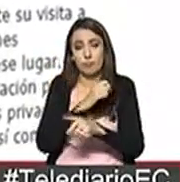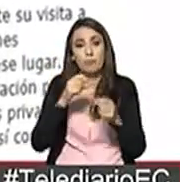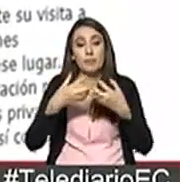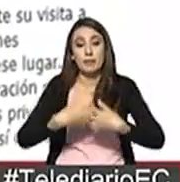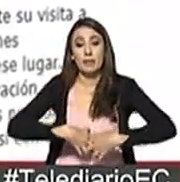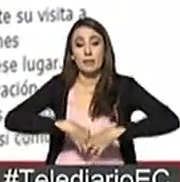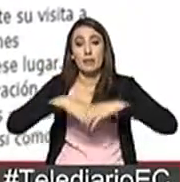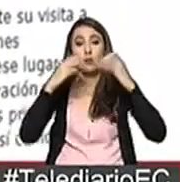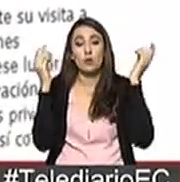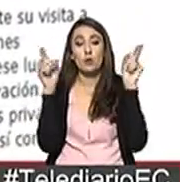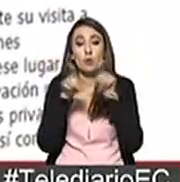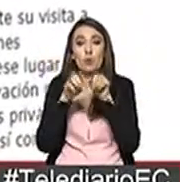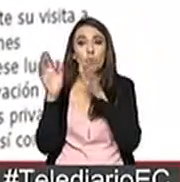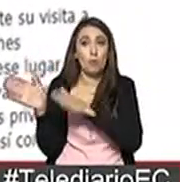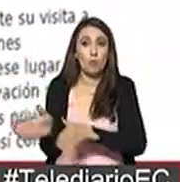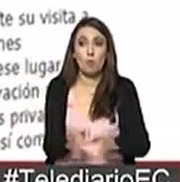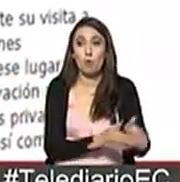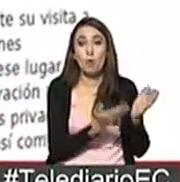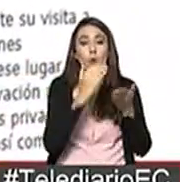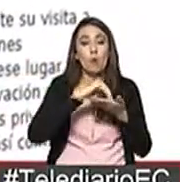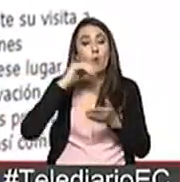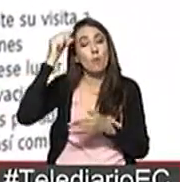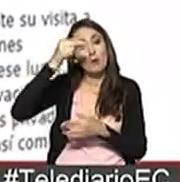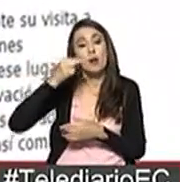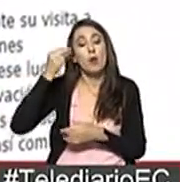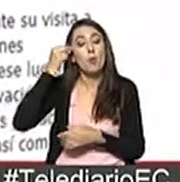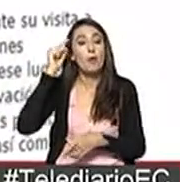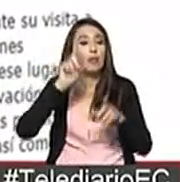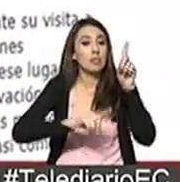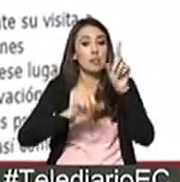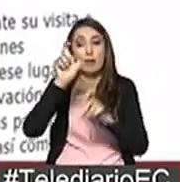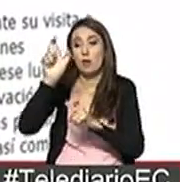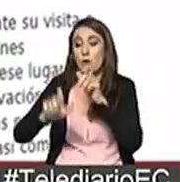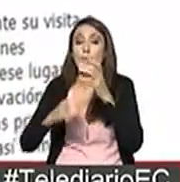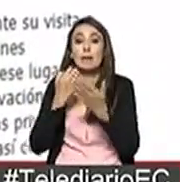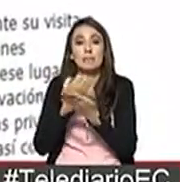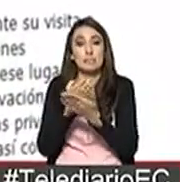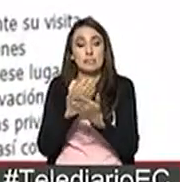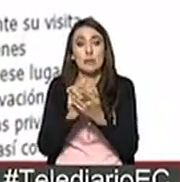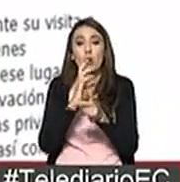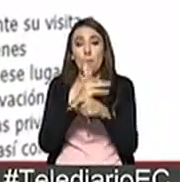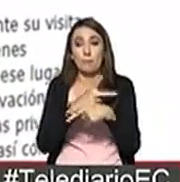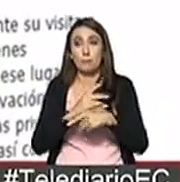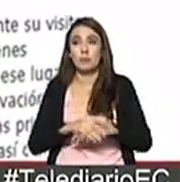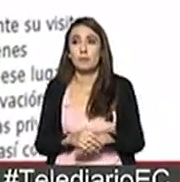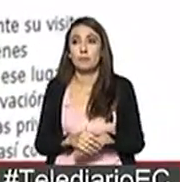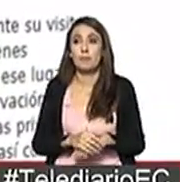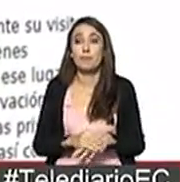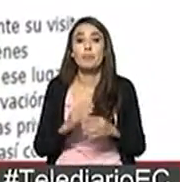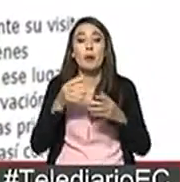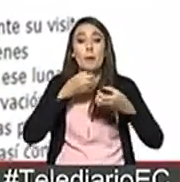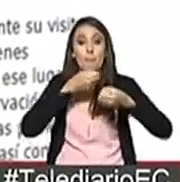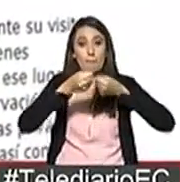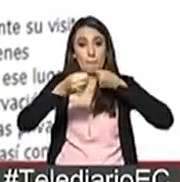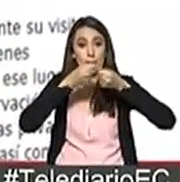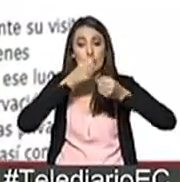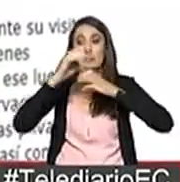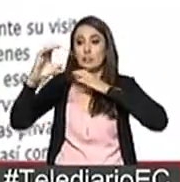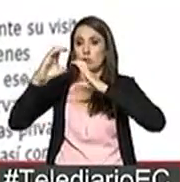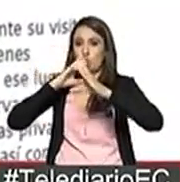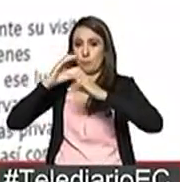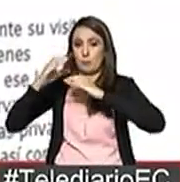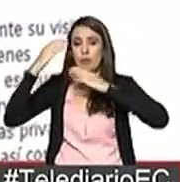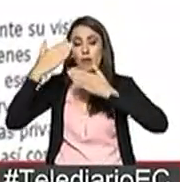y materiales sufridos tanto por el Estado como por algunos de los sectores económicos productivos del país, medios de comunicación, cuarteles